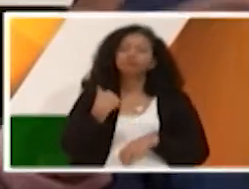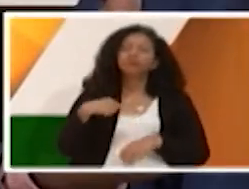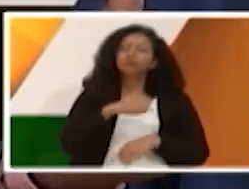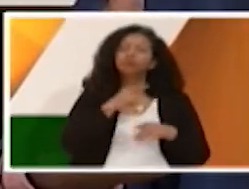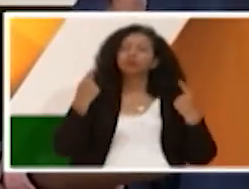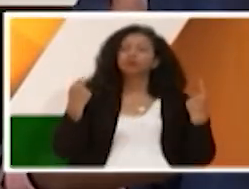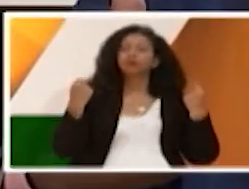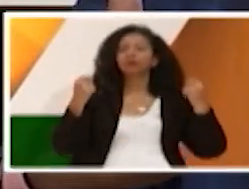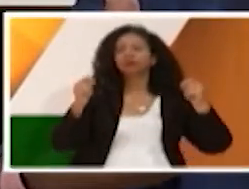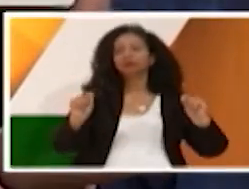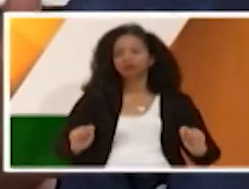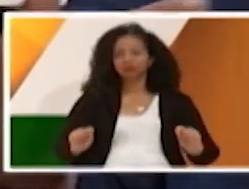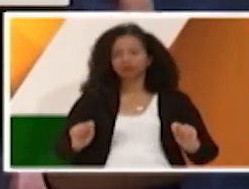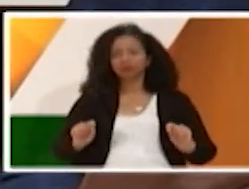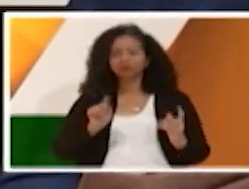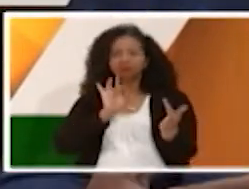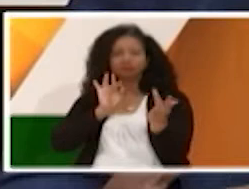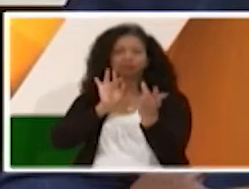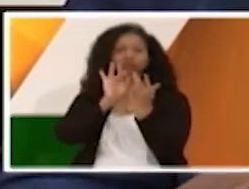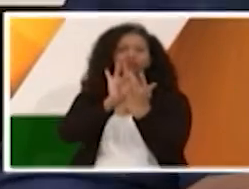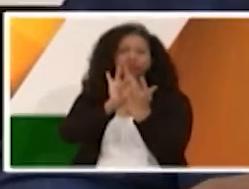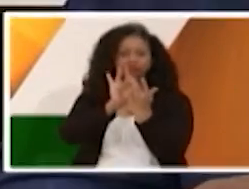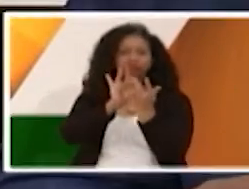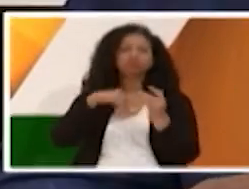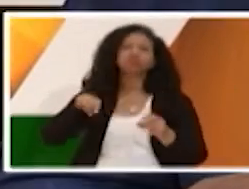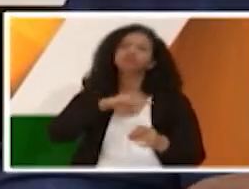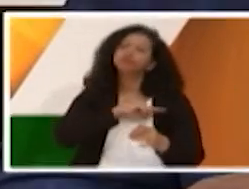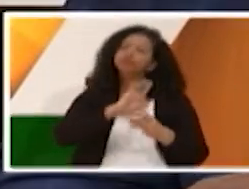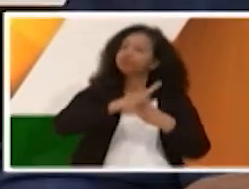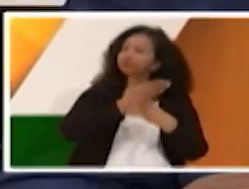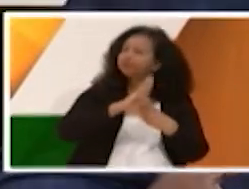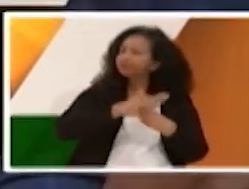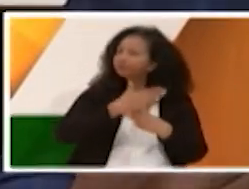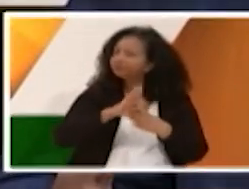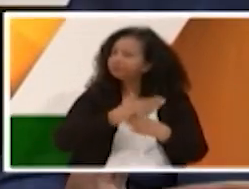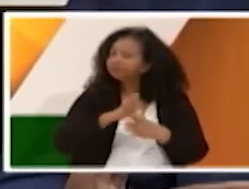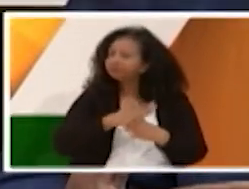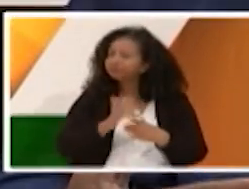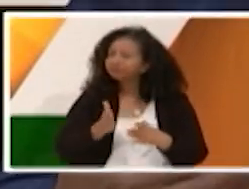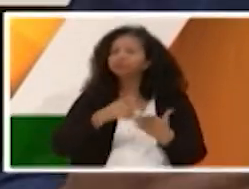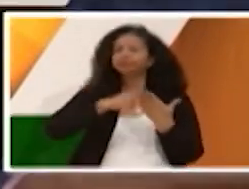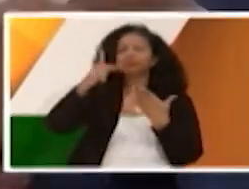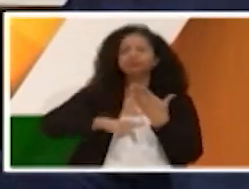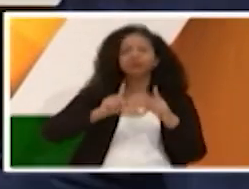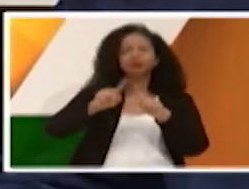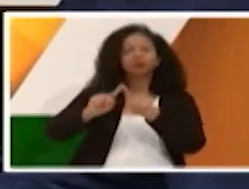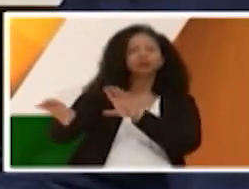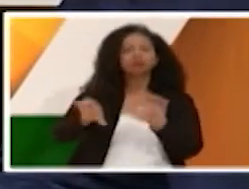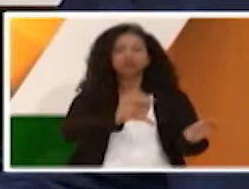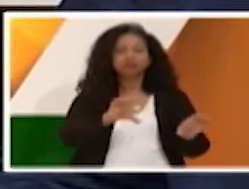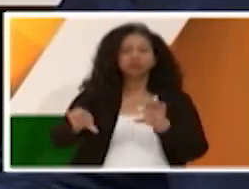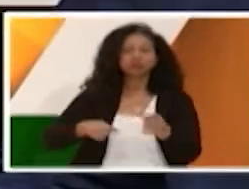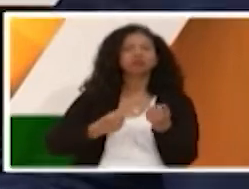tratamos de llegar a ellos, nos acercamos a ellos, tratamos de compartir los programas y apoyarlo en las diferentes actividades, tanto de